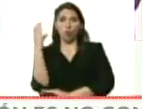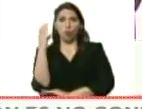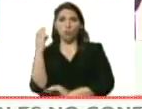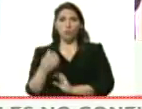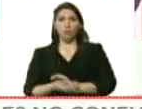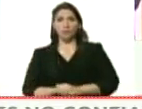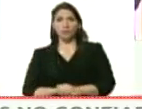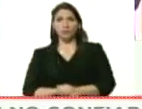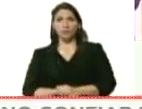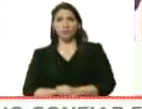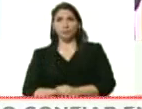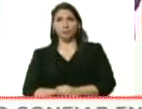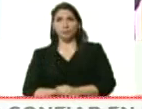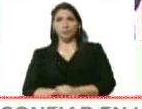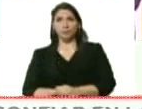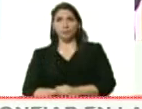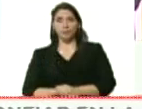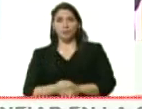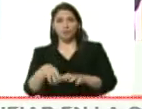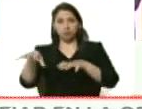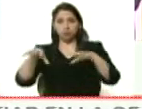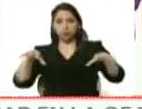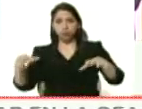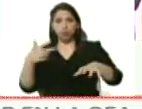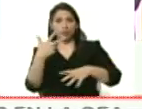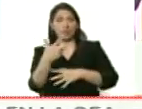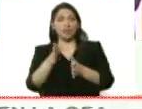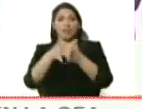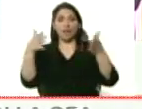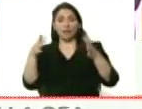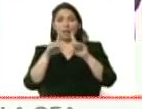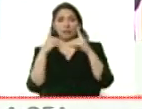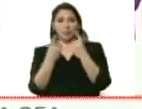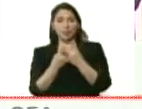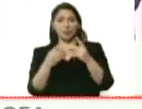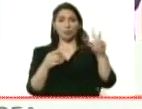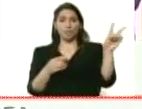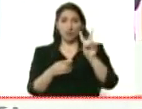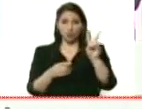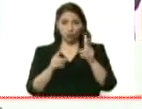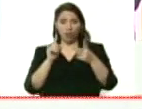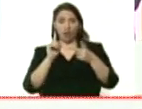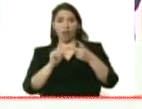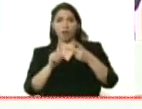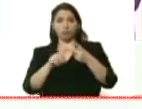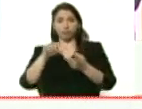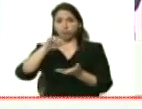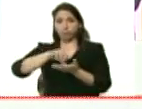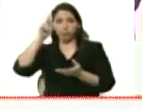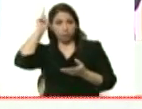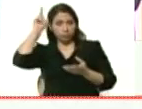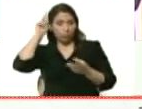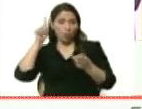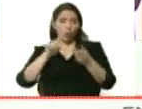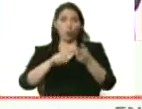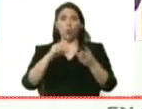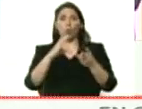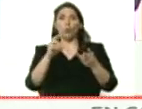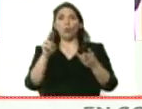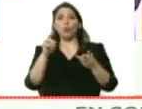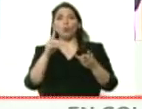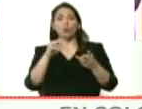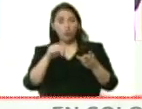se dividirá en 3 grandes departamentos: Venezuela, Quito y Cundinamarca, que